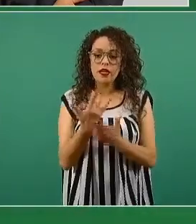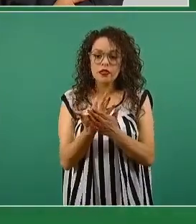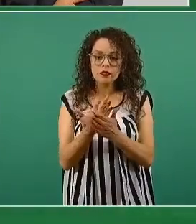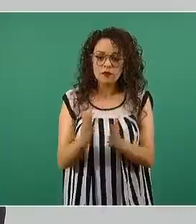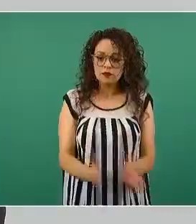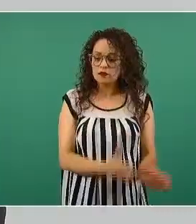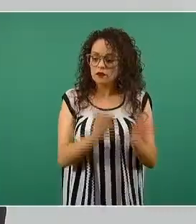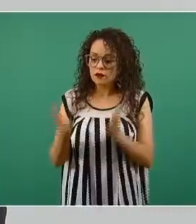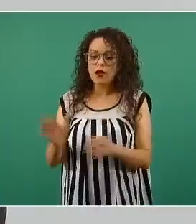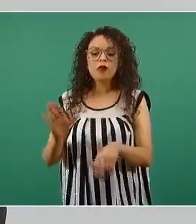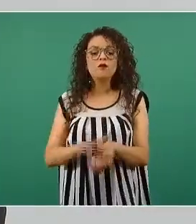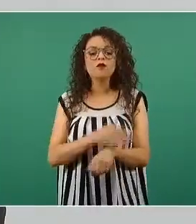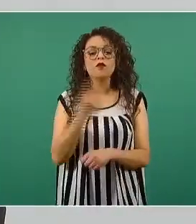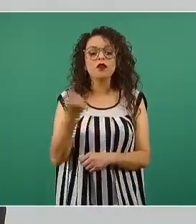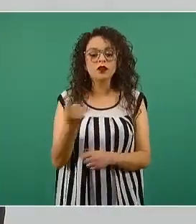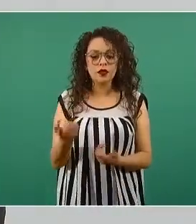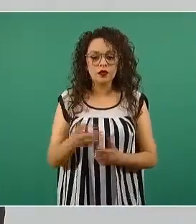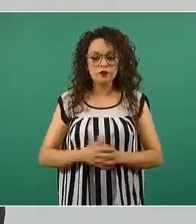Gracias.